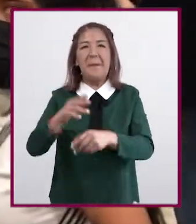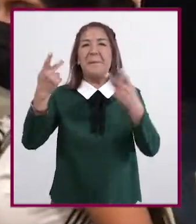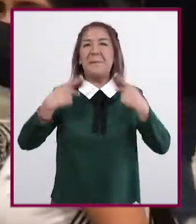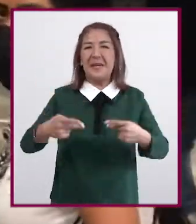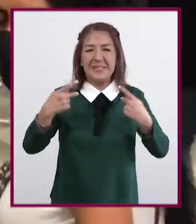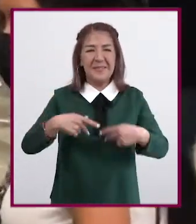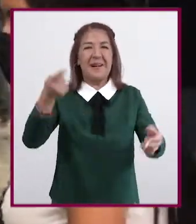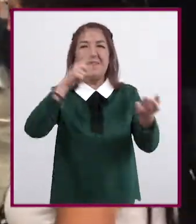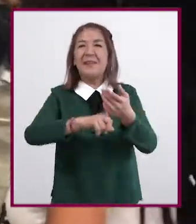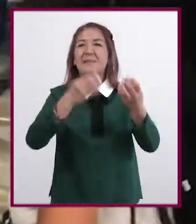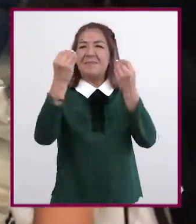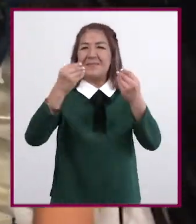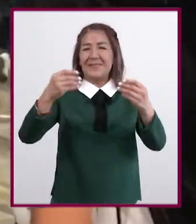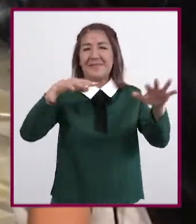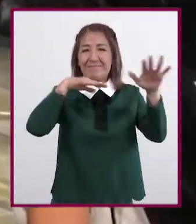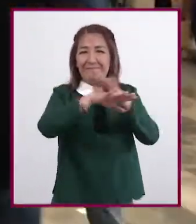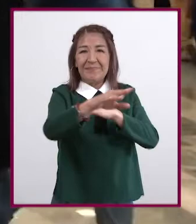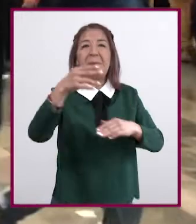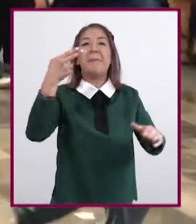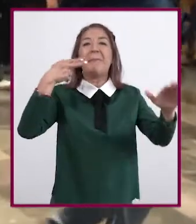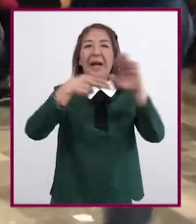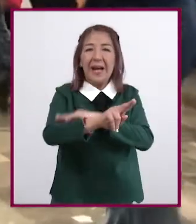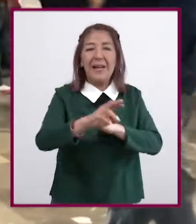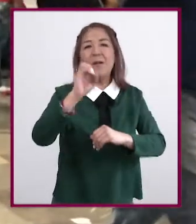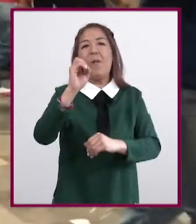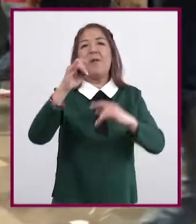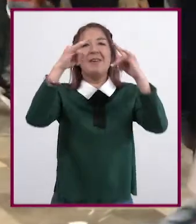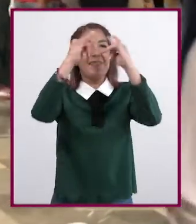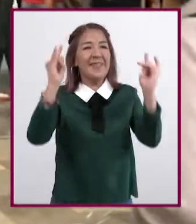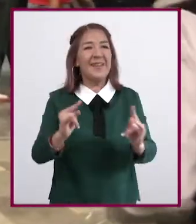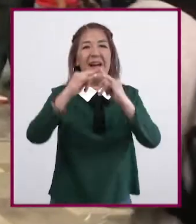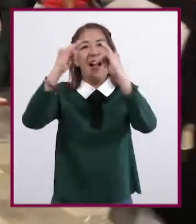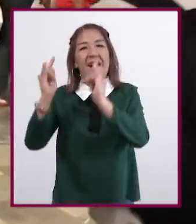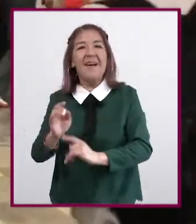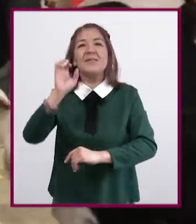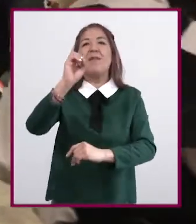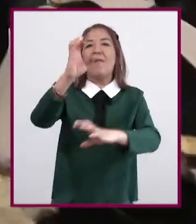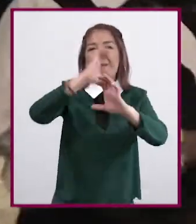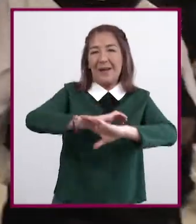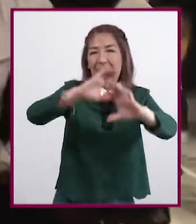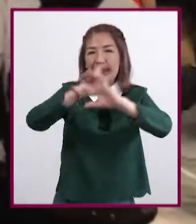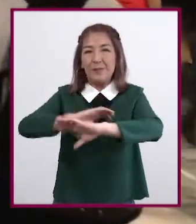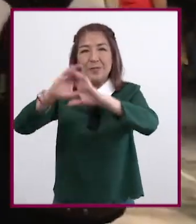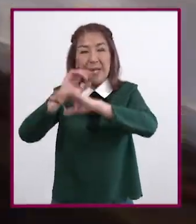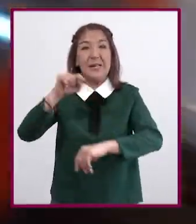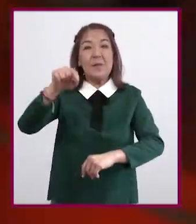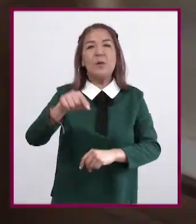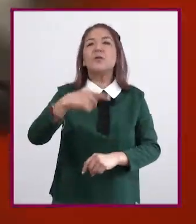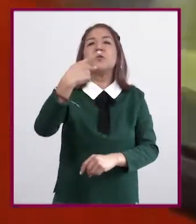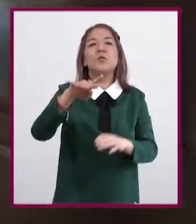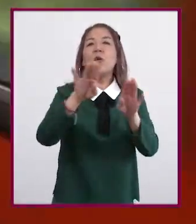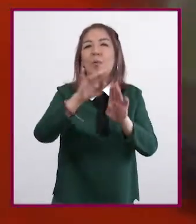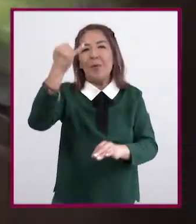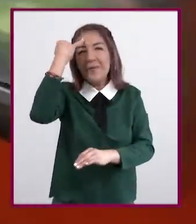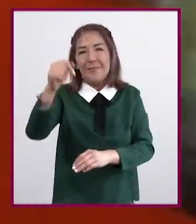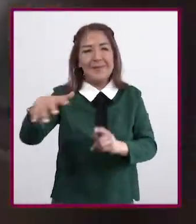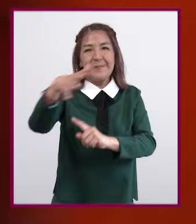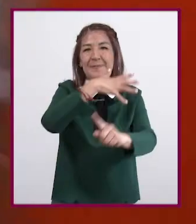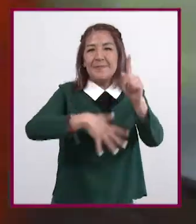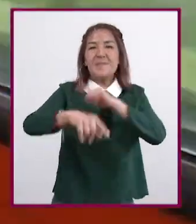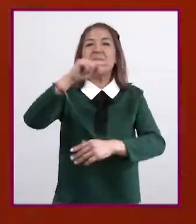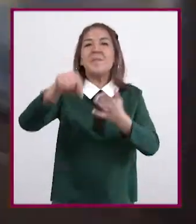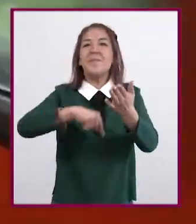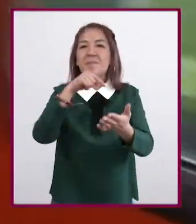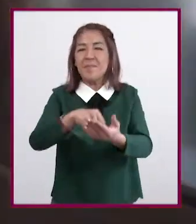que hay en el metro, por ejemplo, o en los tianguis, o en un concierto. Esta idea de estos paisajes